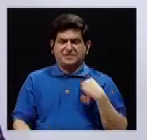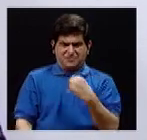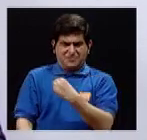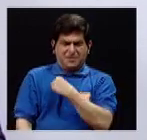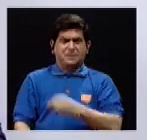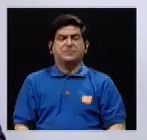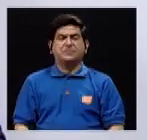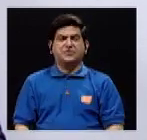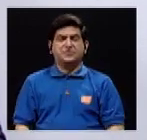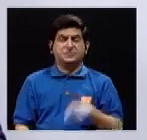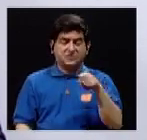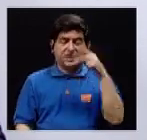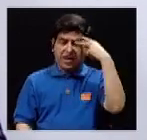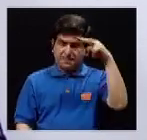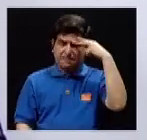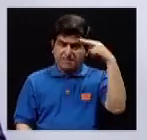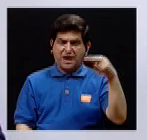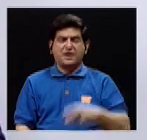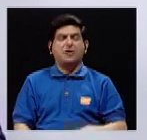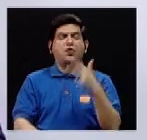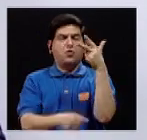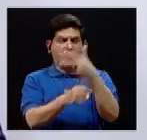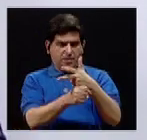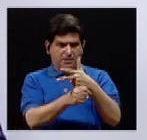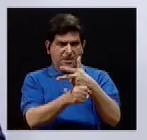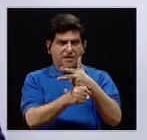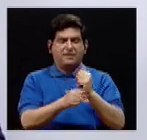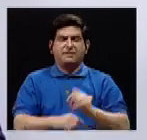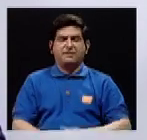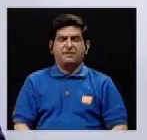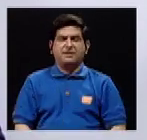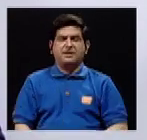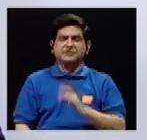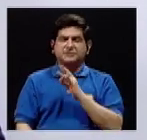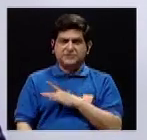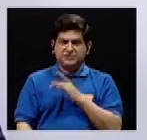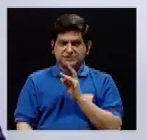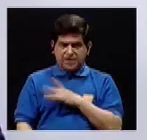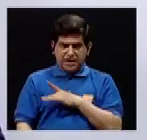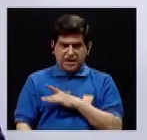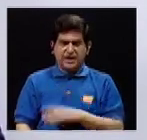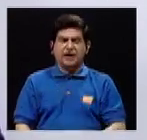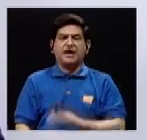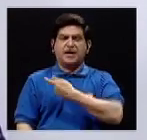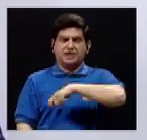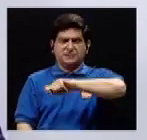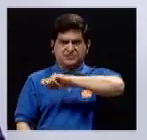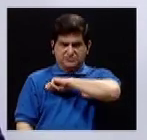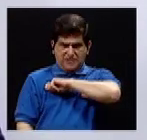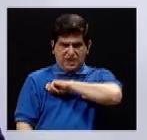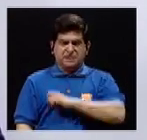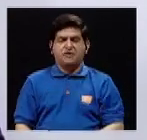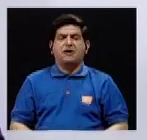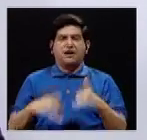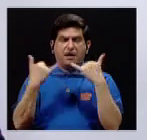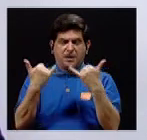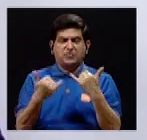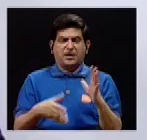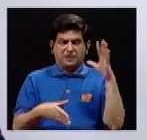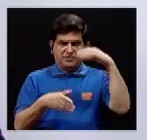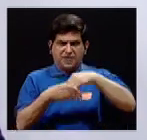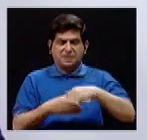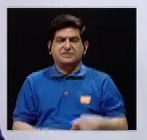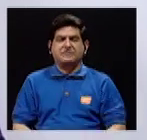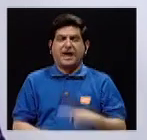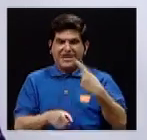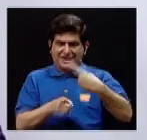miembros ahí en México en Guatemala eh en Chile en España eh actualmente se